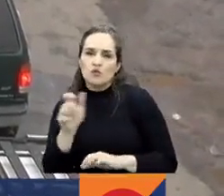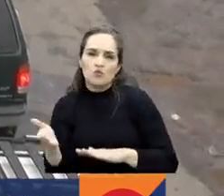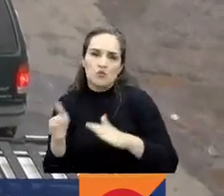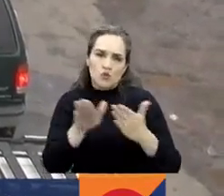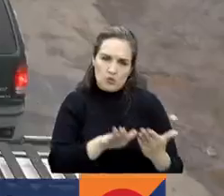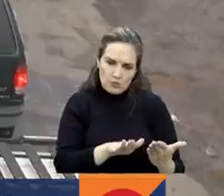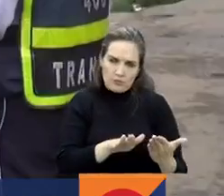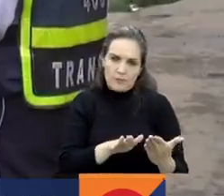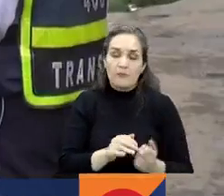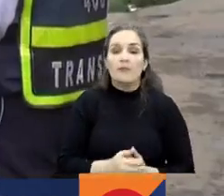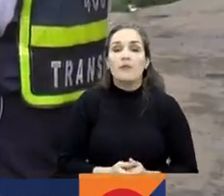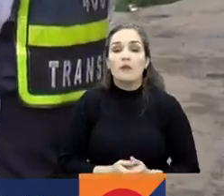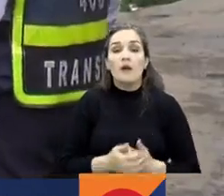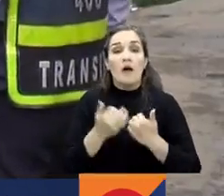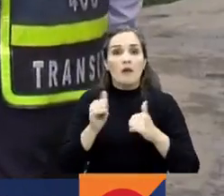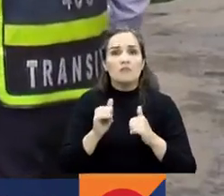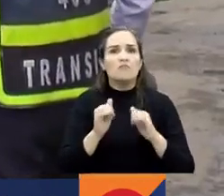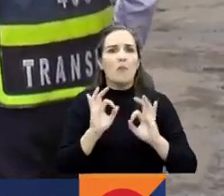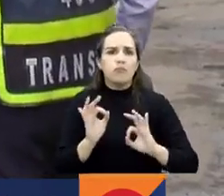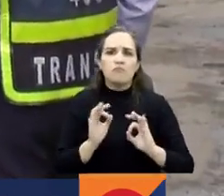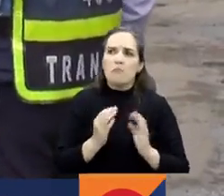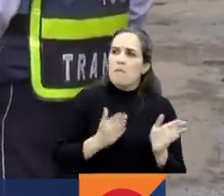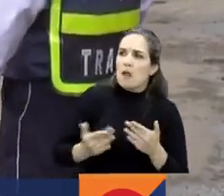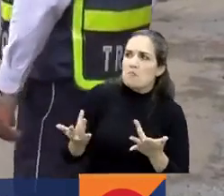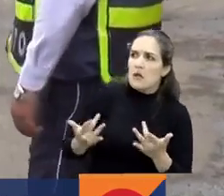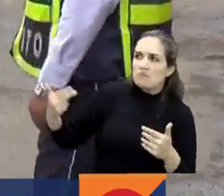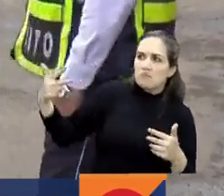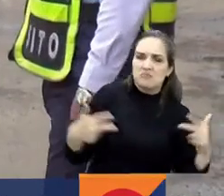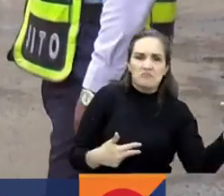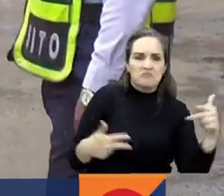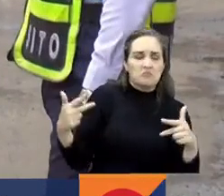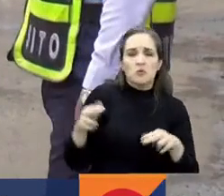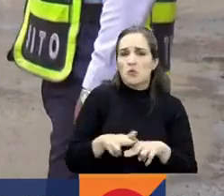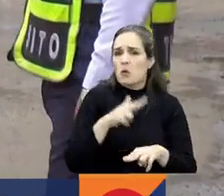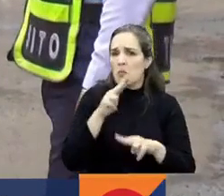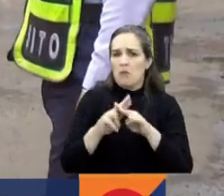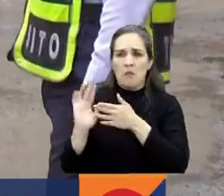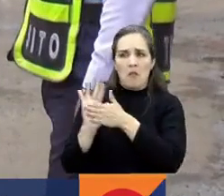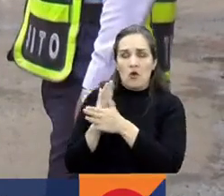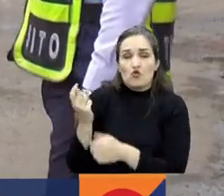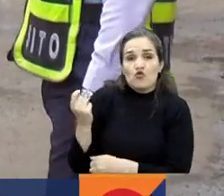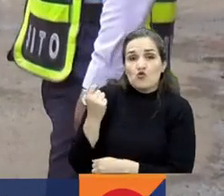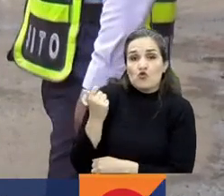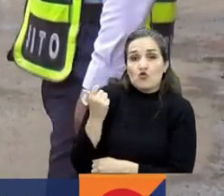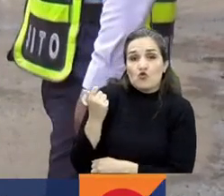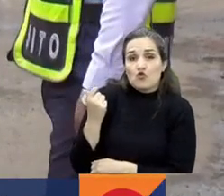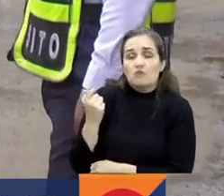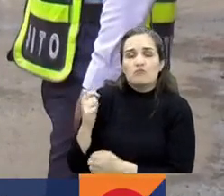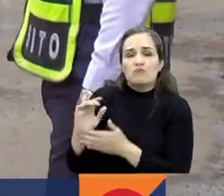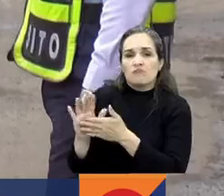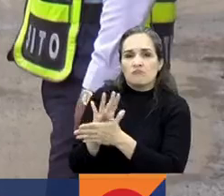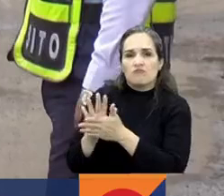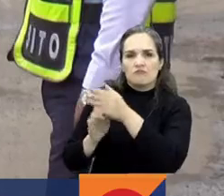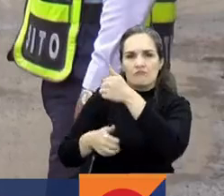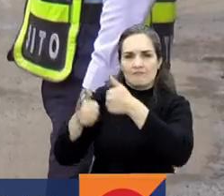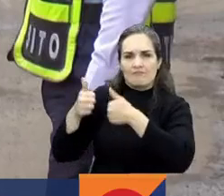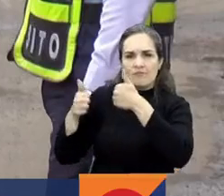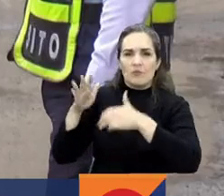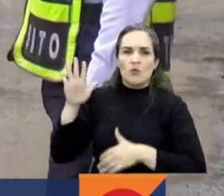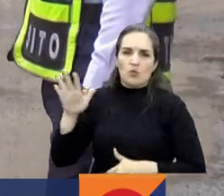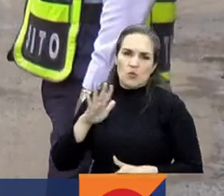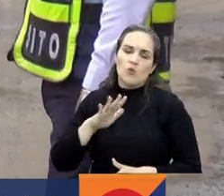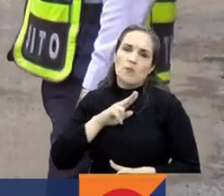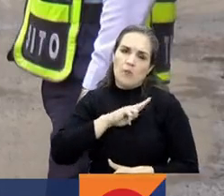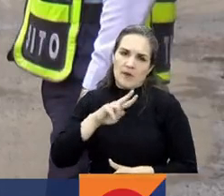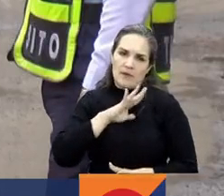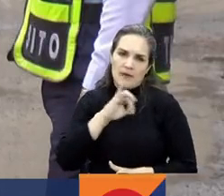esta hora, el plan retorno transcurre con normalidad. Es el último reporte y el más reciente que han entregado las autoridades, tanto de movilidad